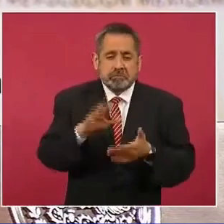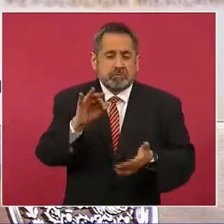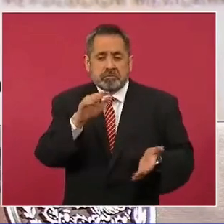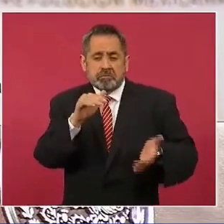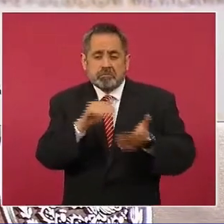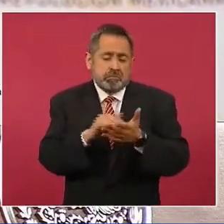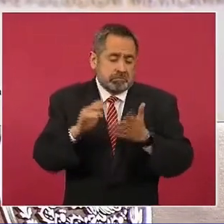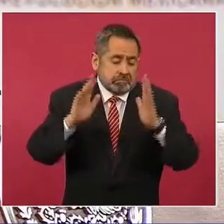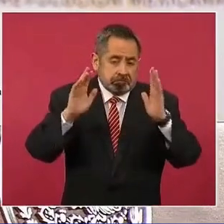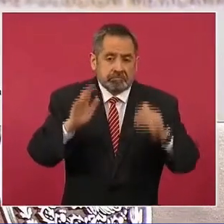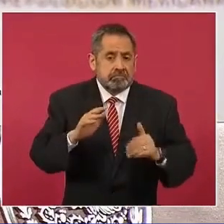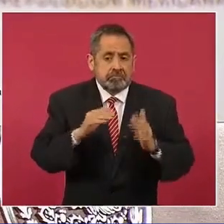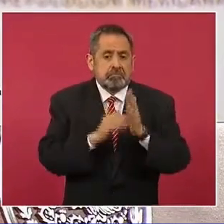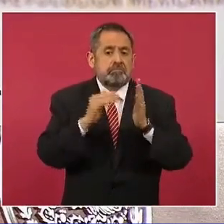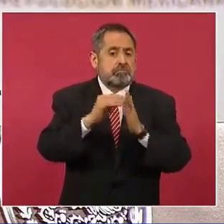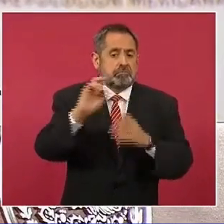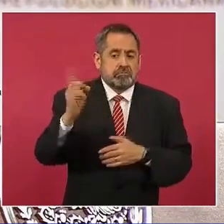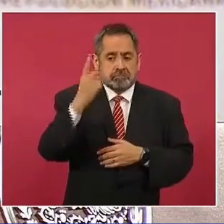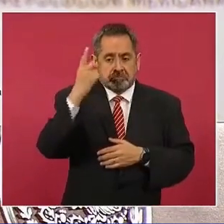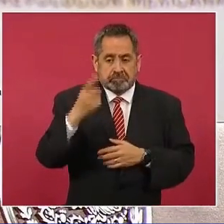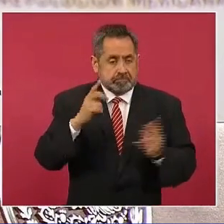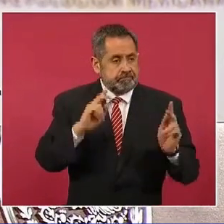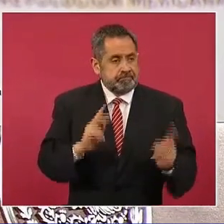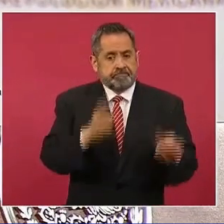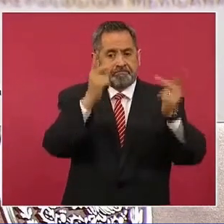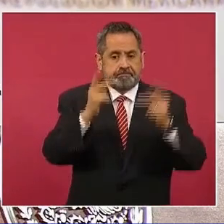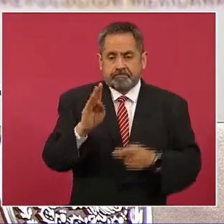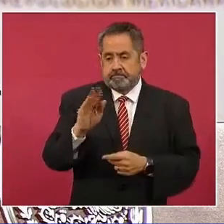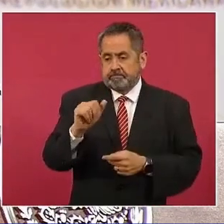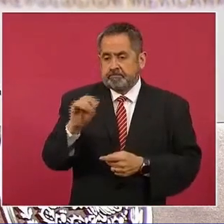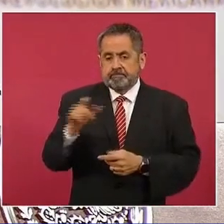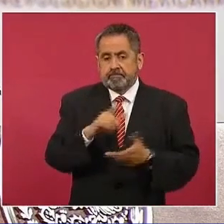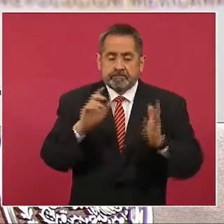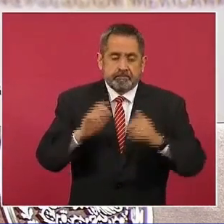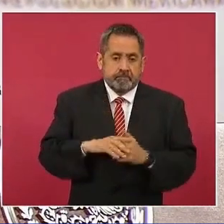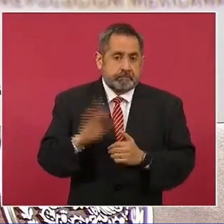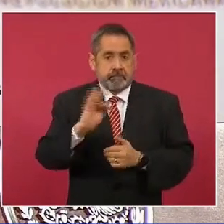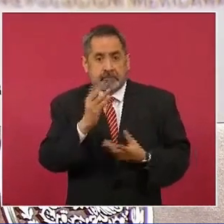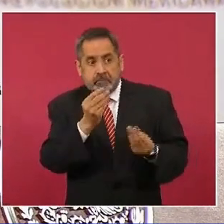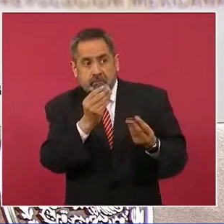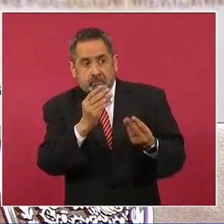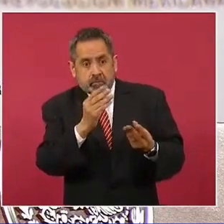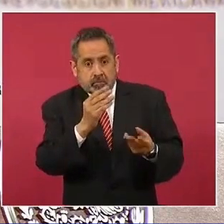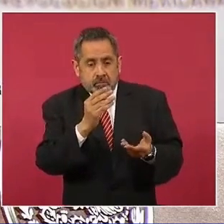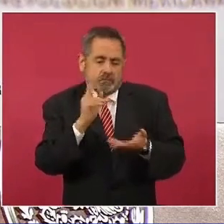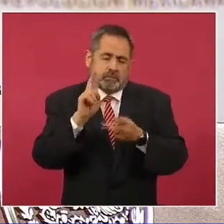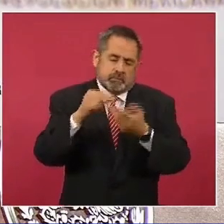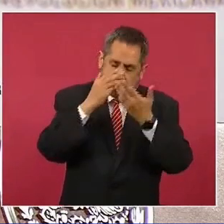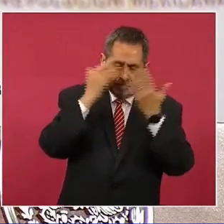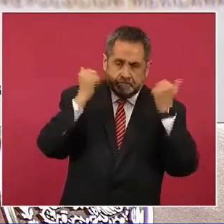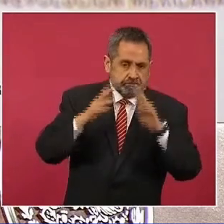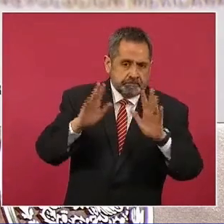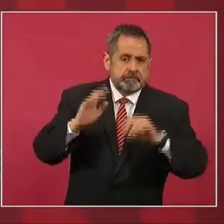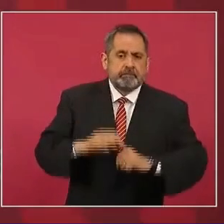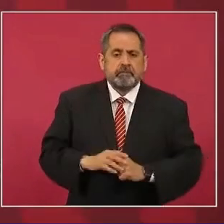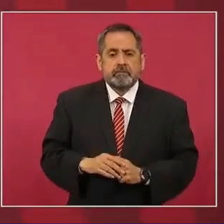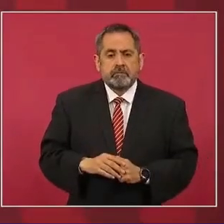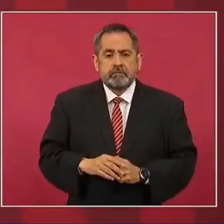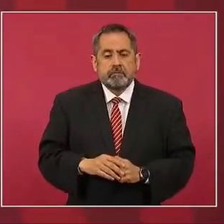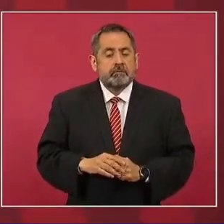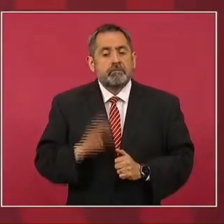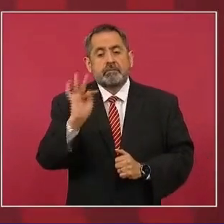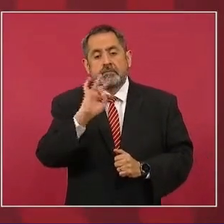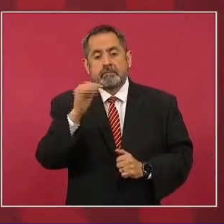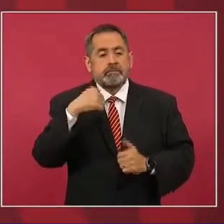40,000 millones de dólares, a lo mejor es mucho, quién sabe, va a